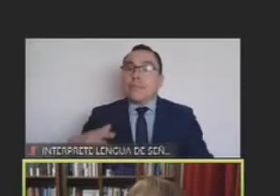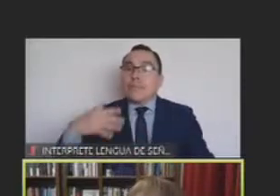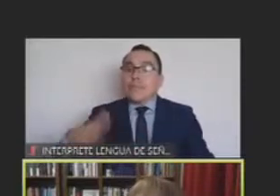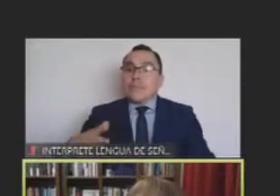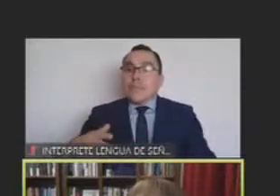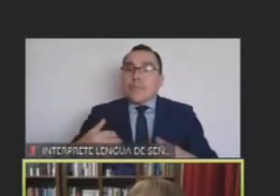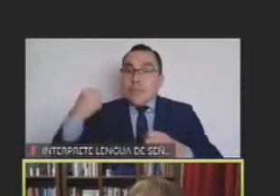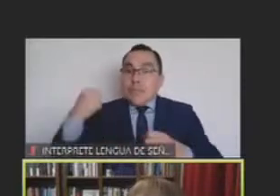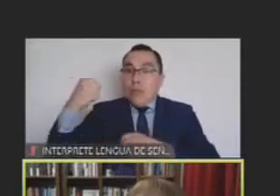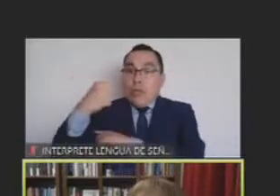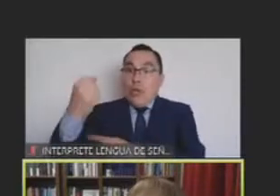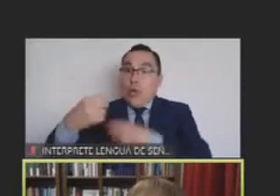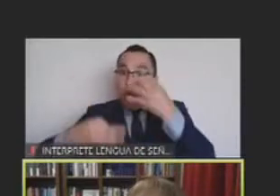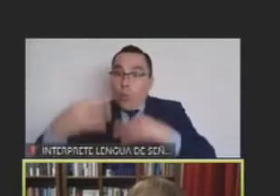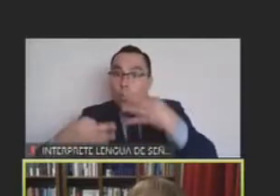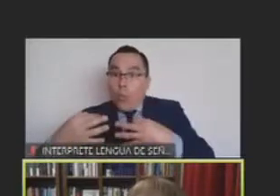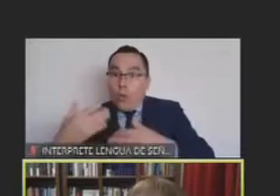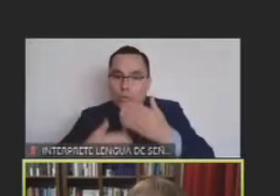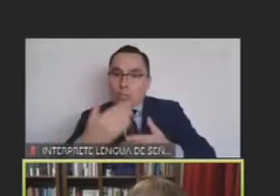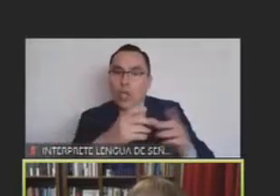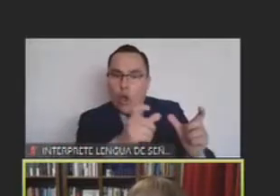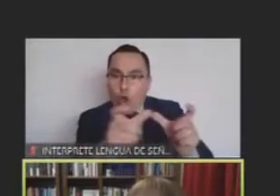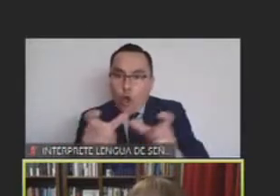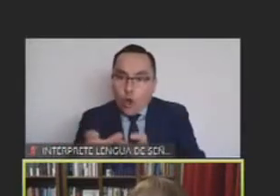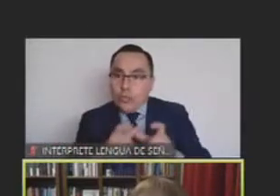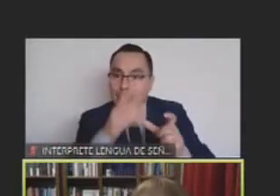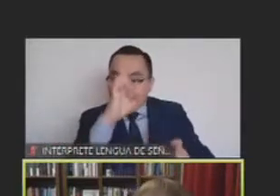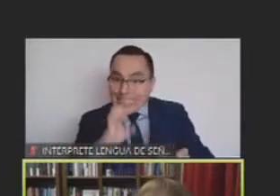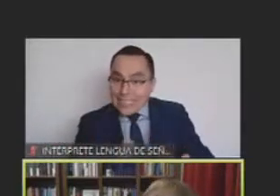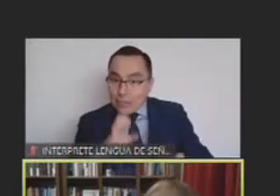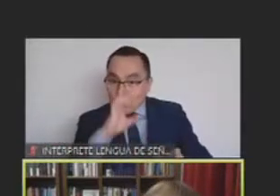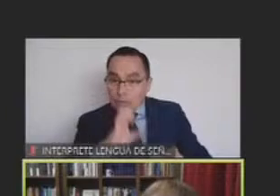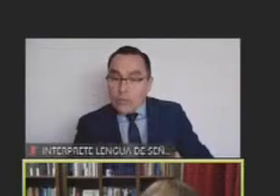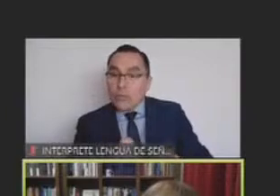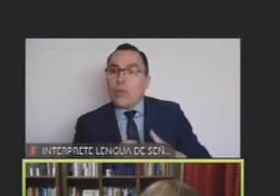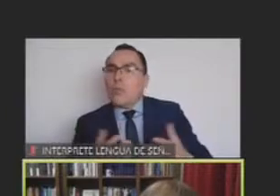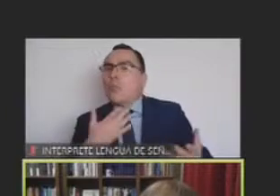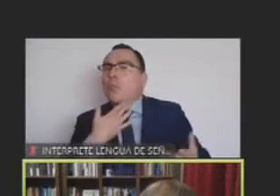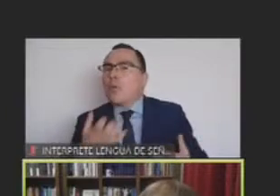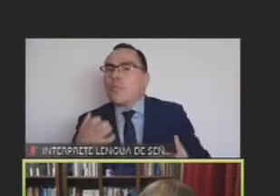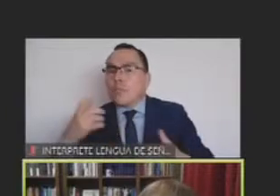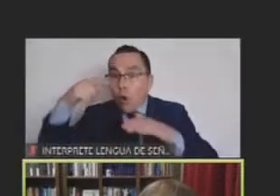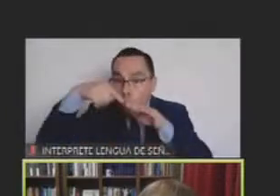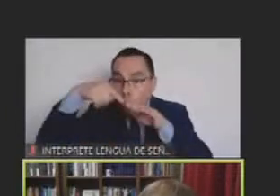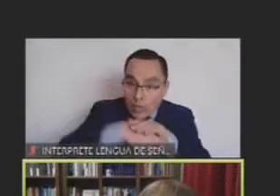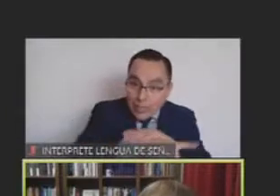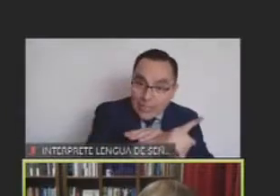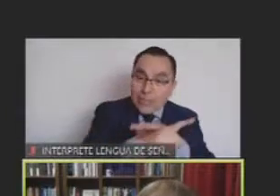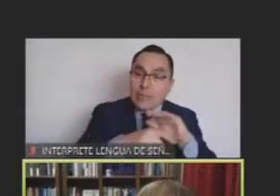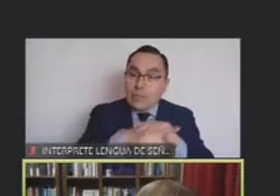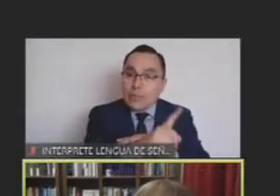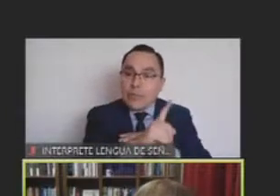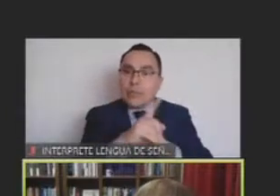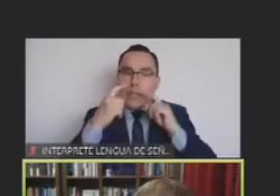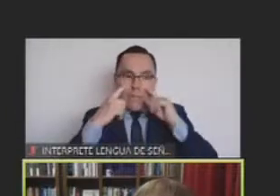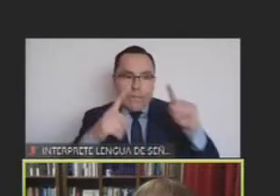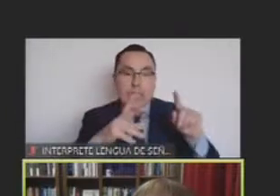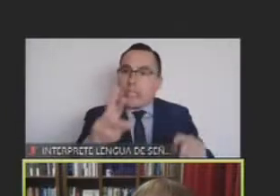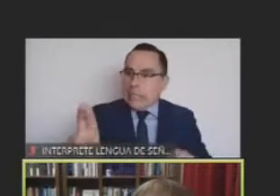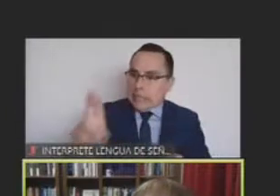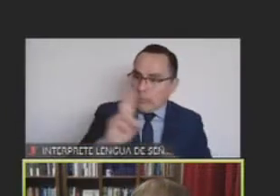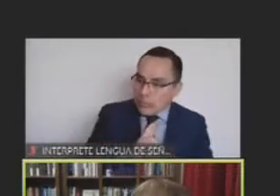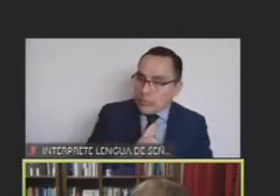Judicial sea capaz de ejercer controles éticos que aseguran que entonces por dentro también nosotros podamos responder a